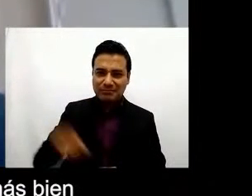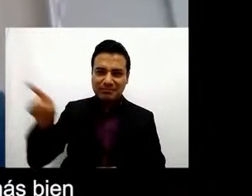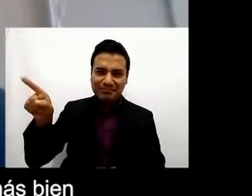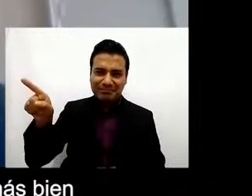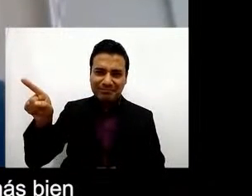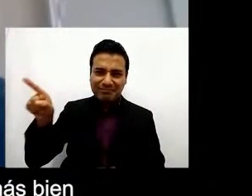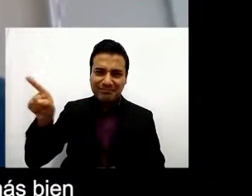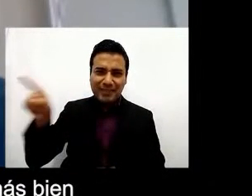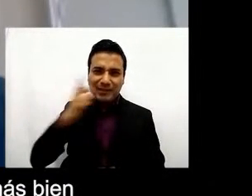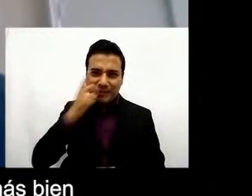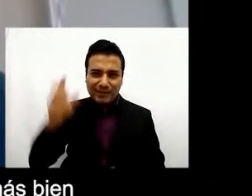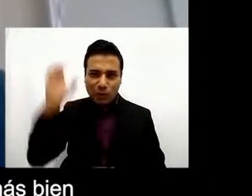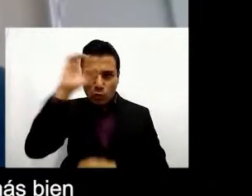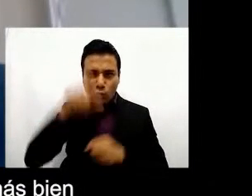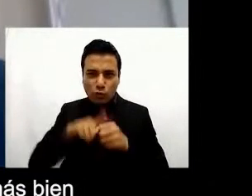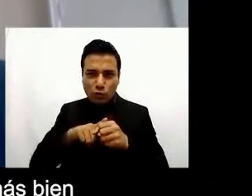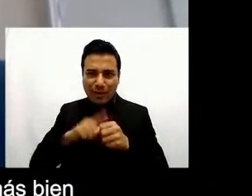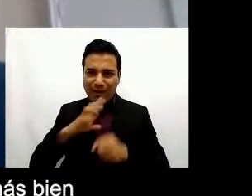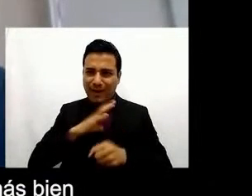Entonces, más bien,